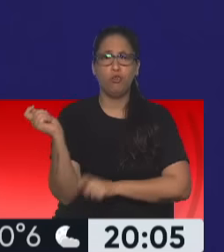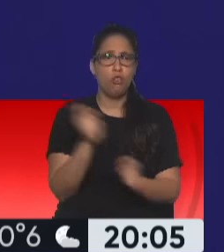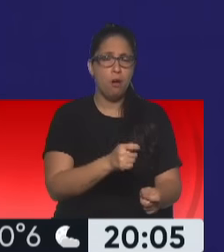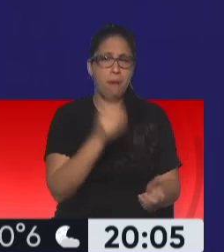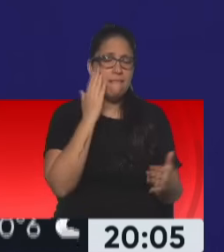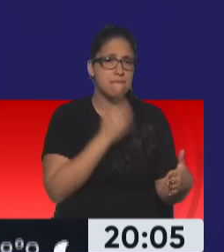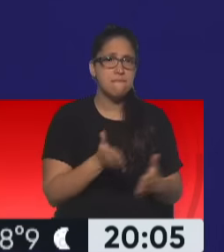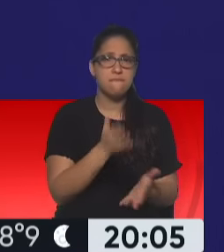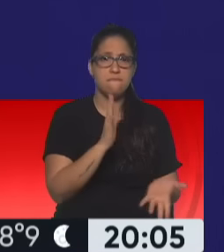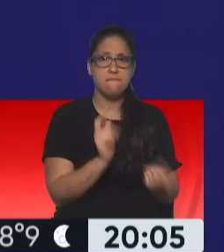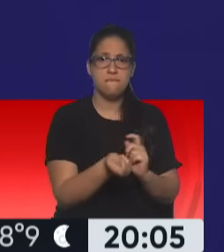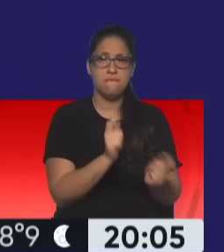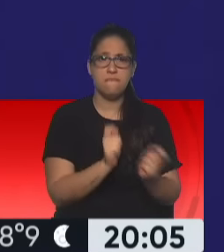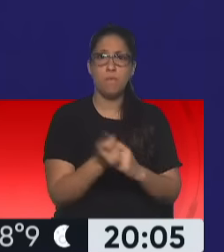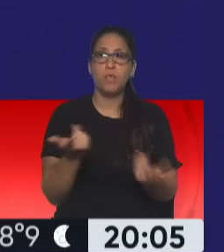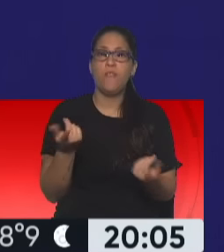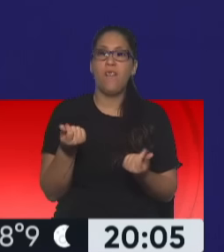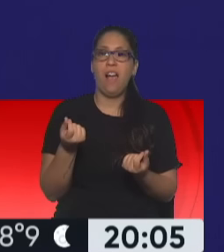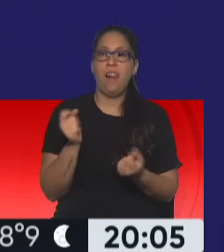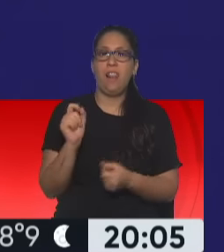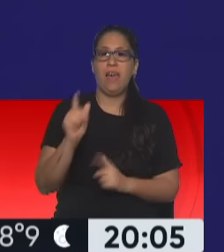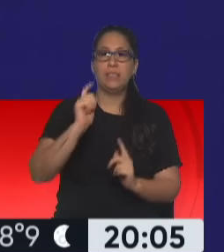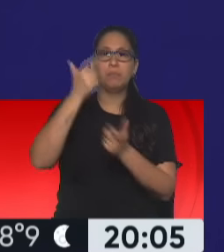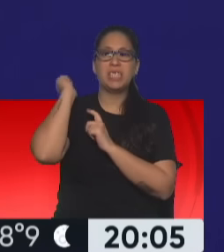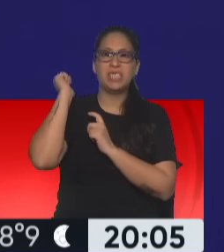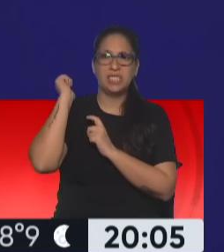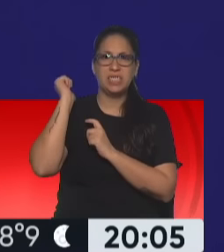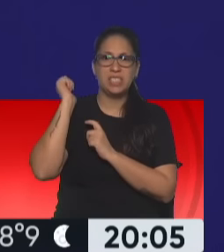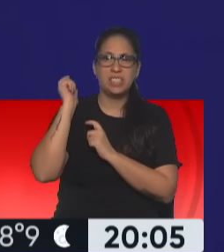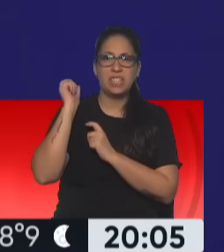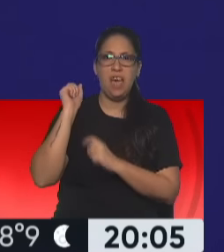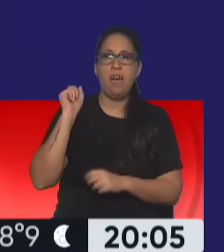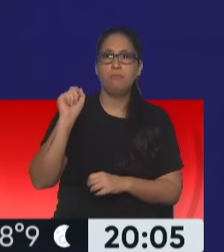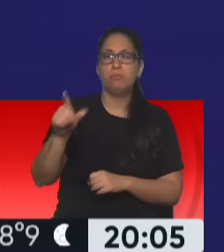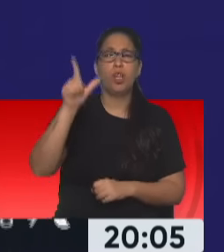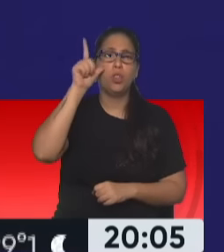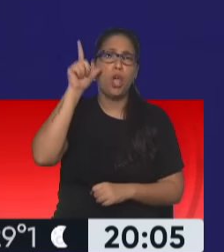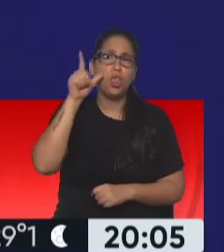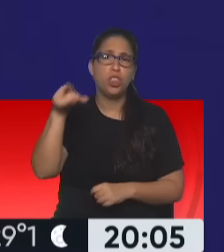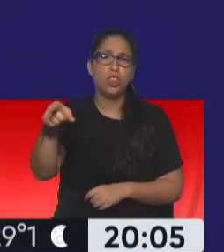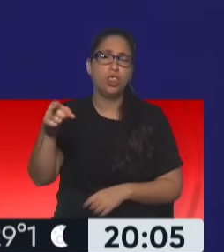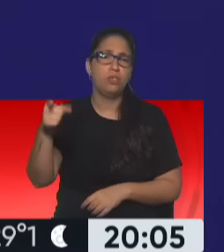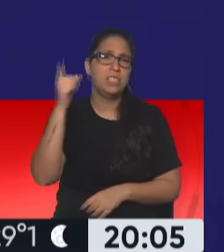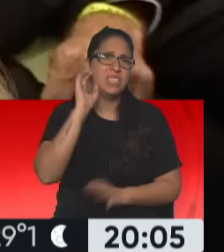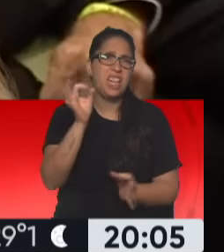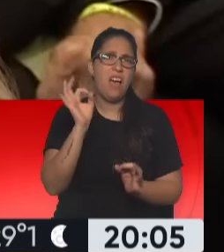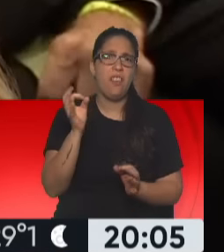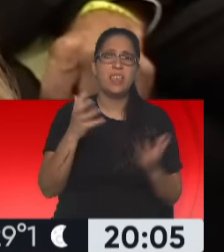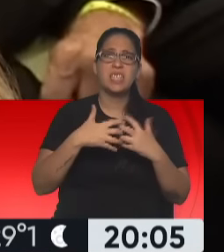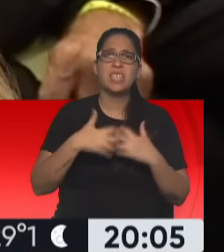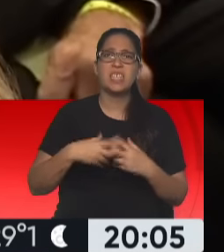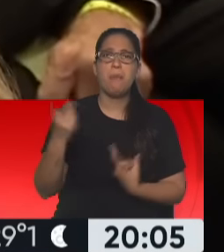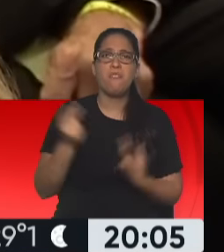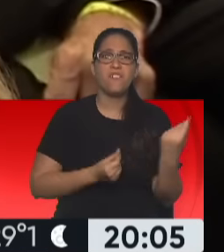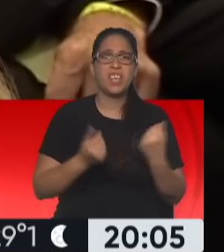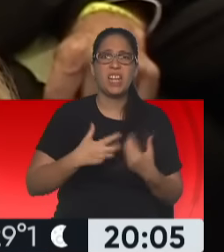Por eso es tan valiosa la experiencia que lleva acumulada Toto, digamos, en el sistema financiero. Digamos, ¿cuánto